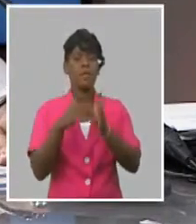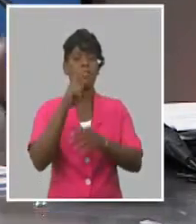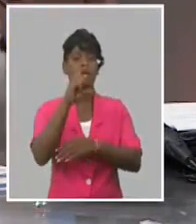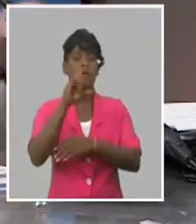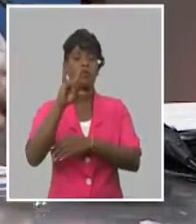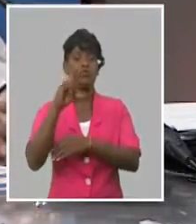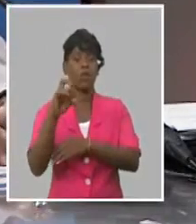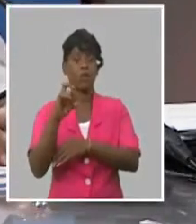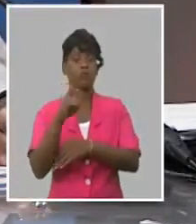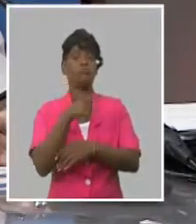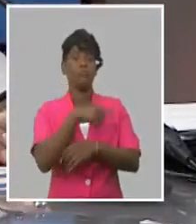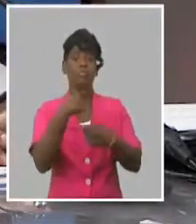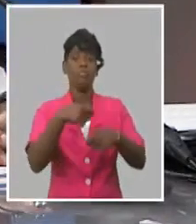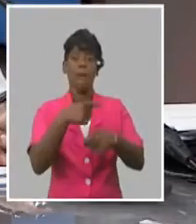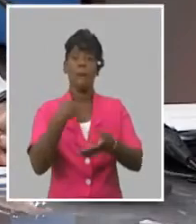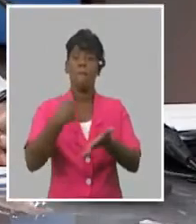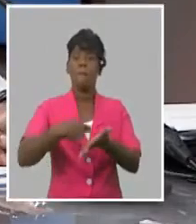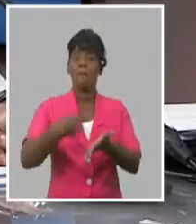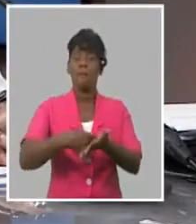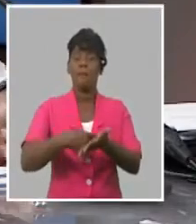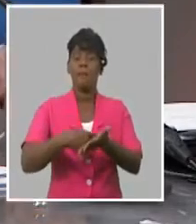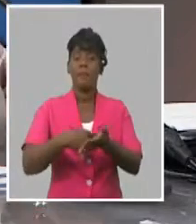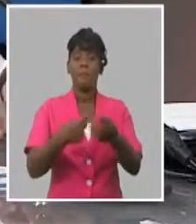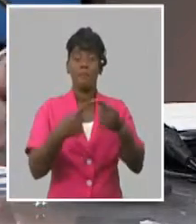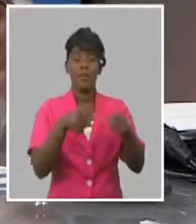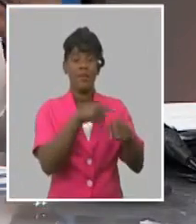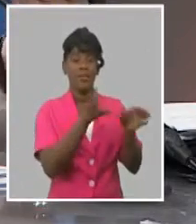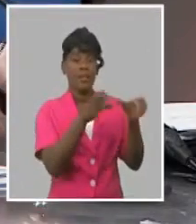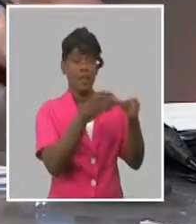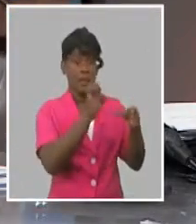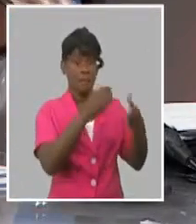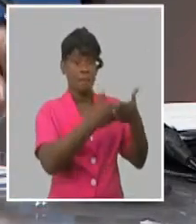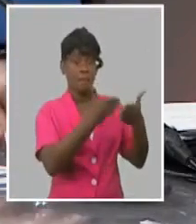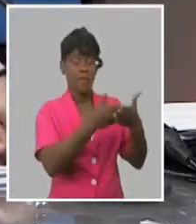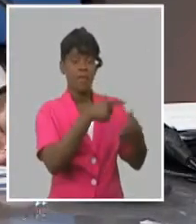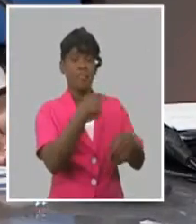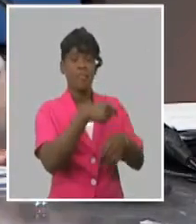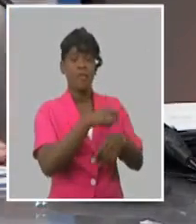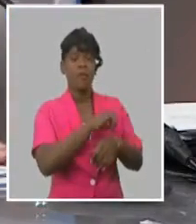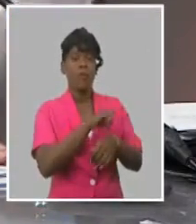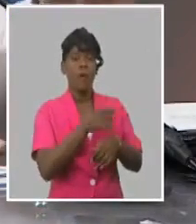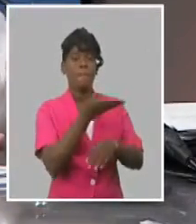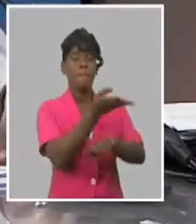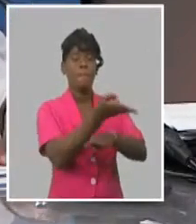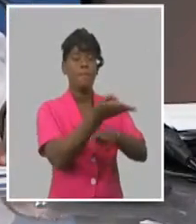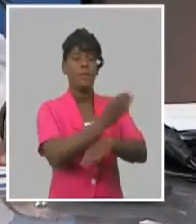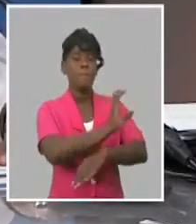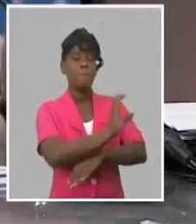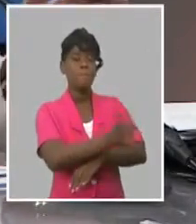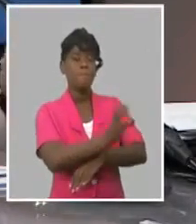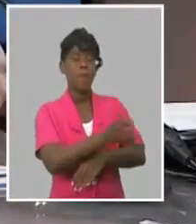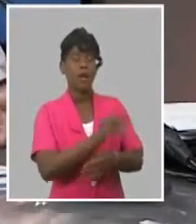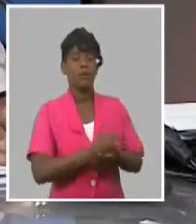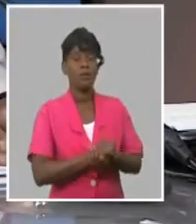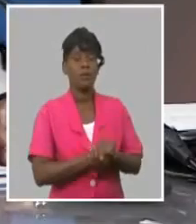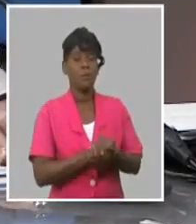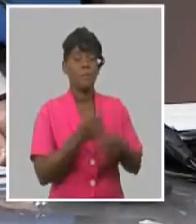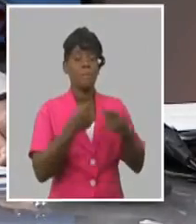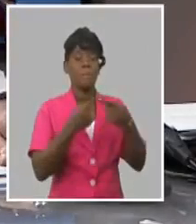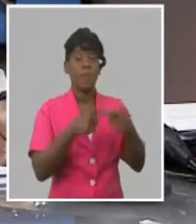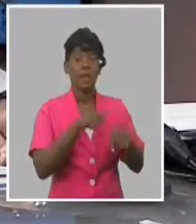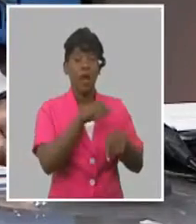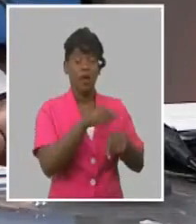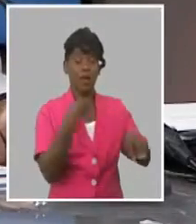20.000 CUC con 20.000 pesos. En términos de gasto presupuestario, es uno por uno, muy